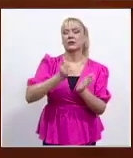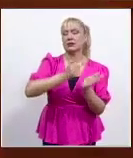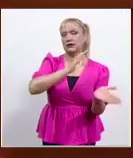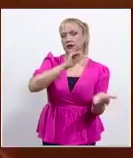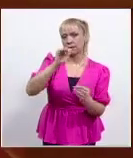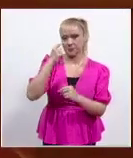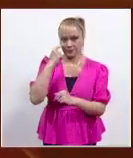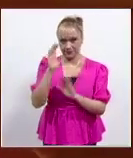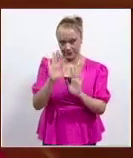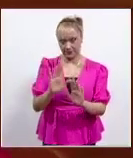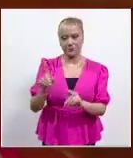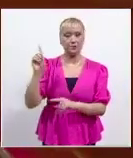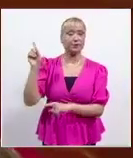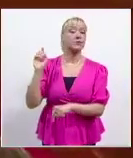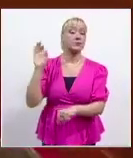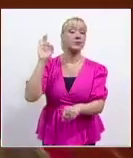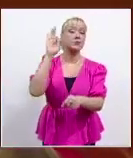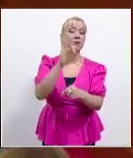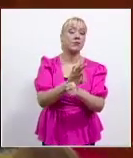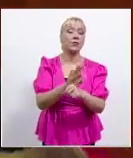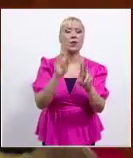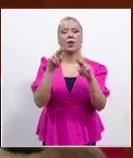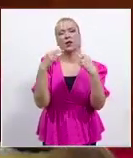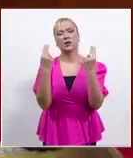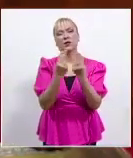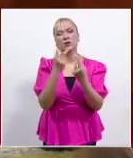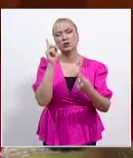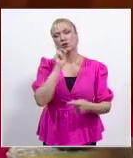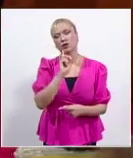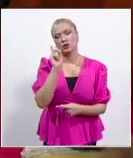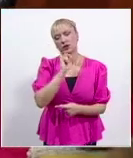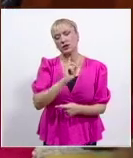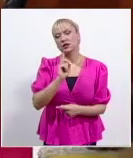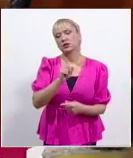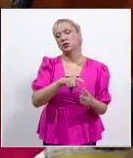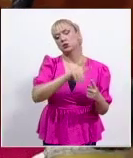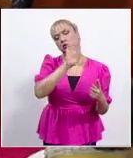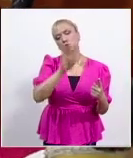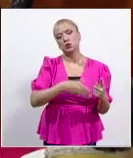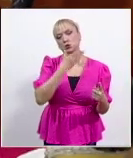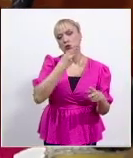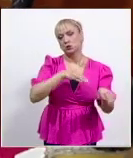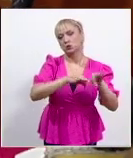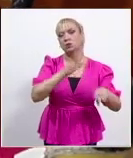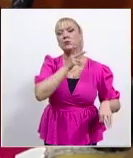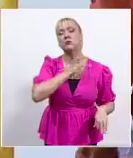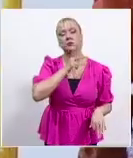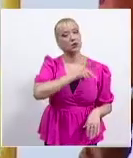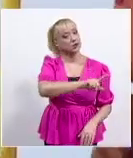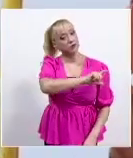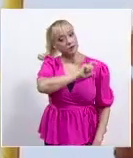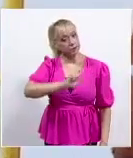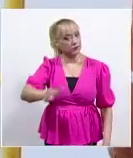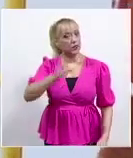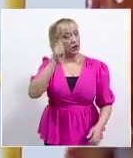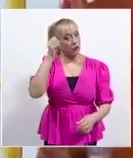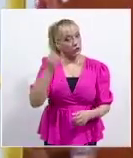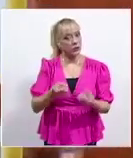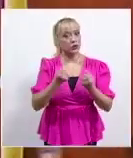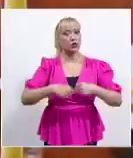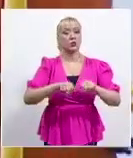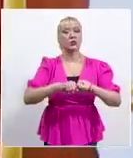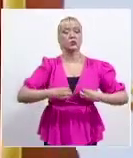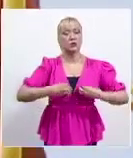segunda sala de la Corte amparó a la concubina de un jubilado de Pemex para que se le otorguen las prestaciones del seguro de vida y pensión